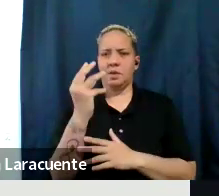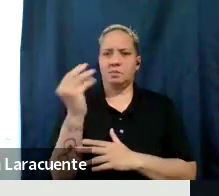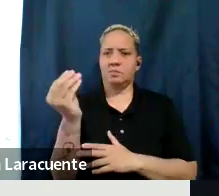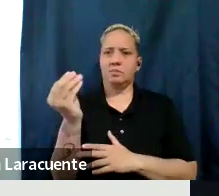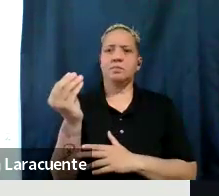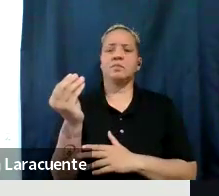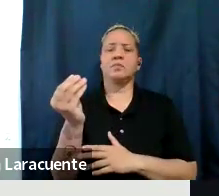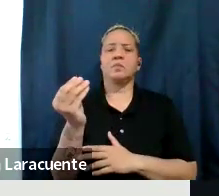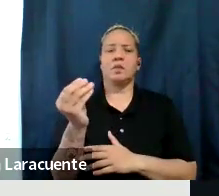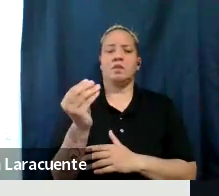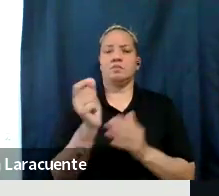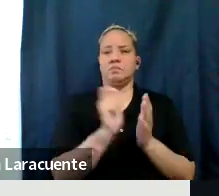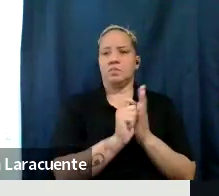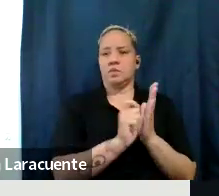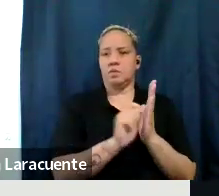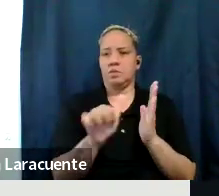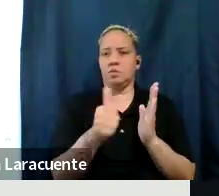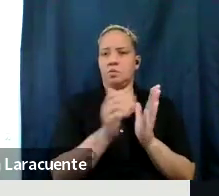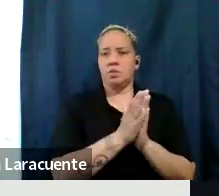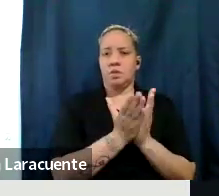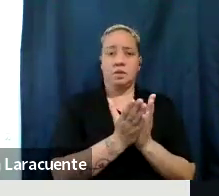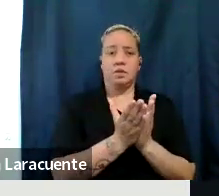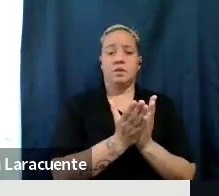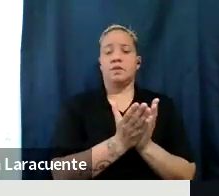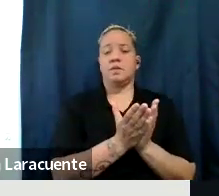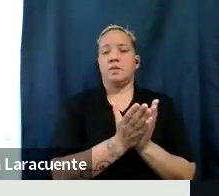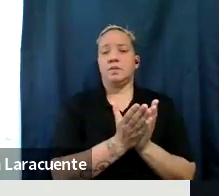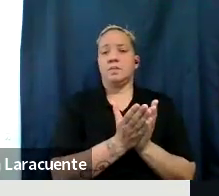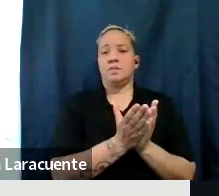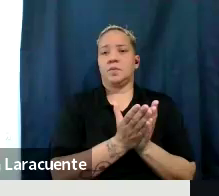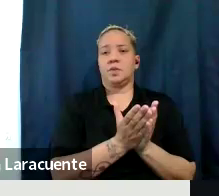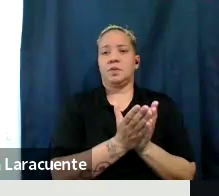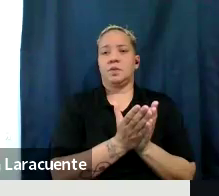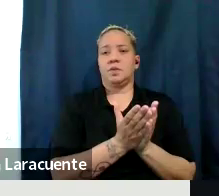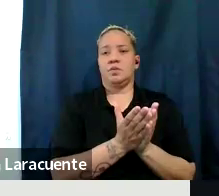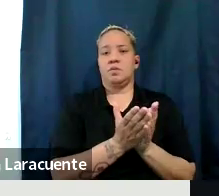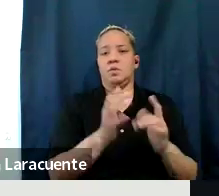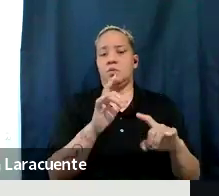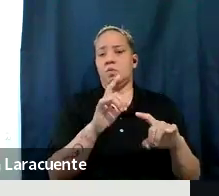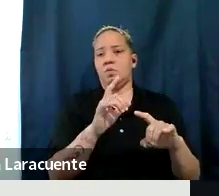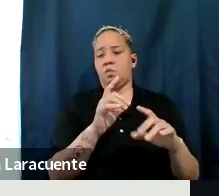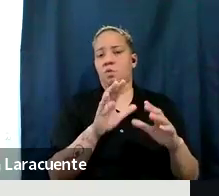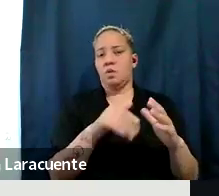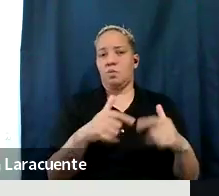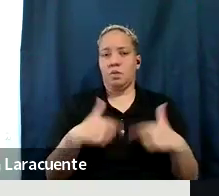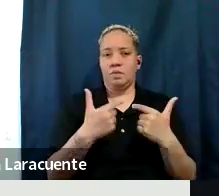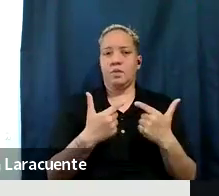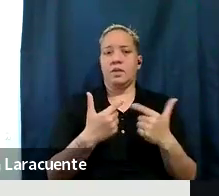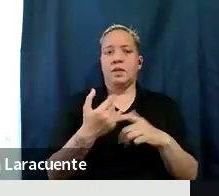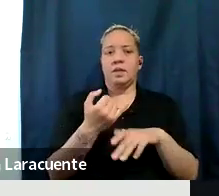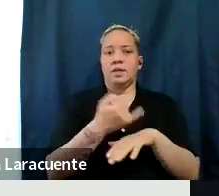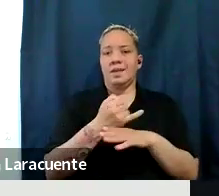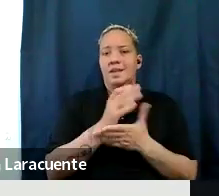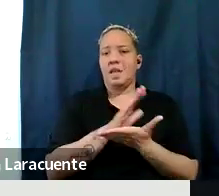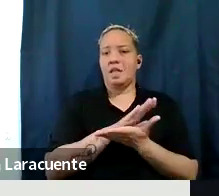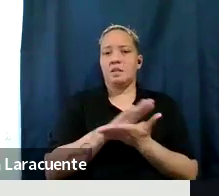irá componiendo otro libro inevitable que no llegó a haber publicado en vida, porque Isla de la Simpatía él no lo llegará a